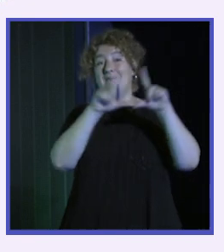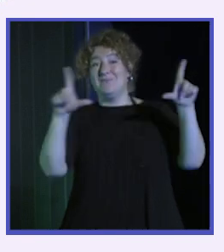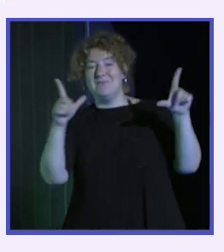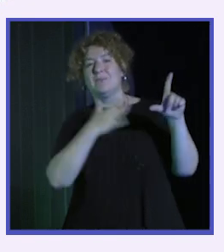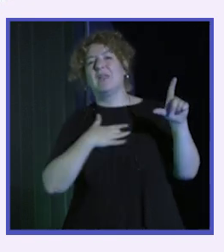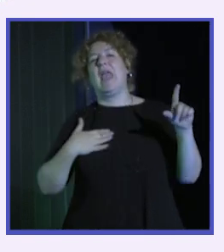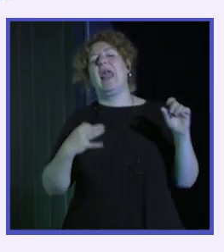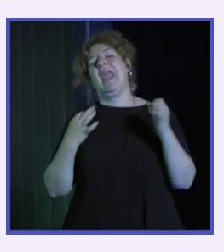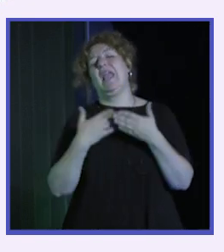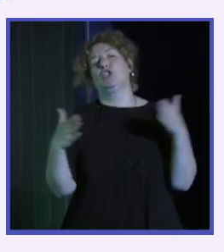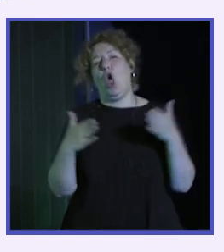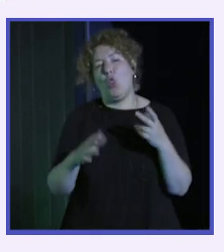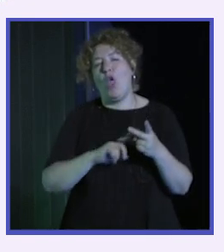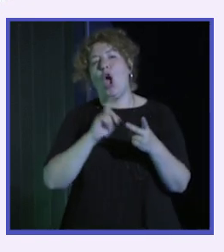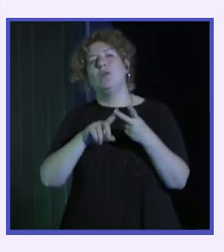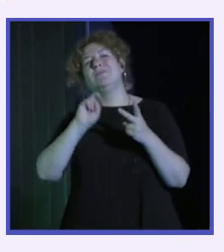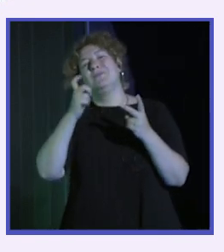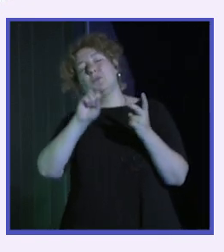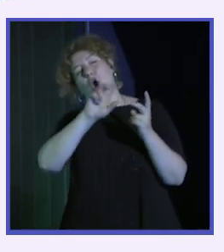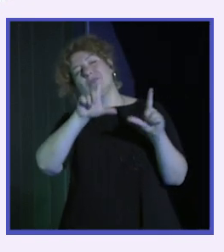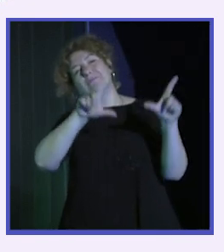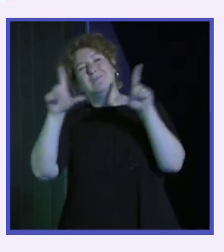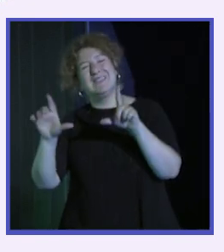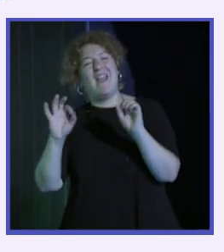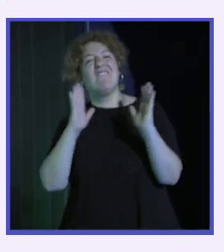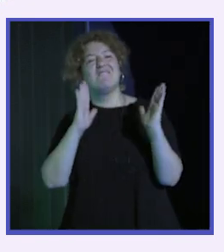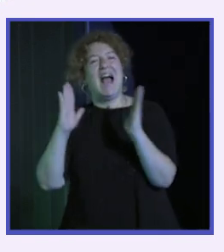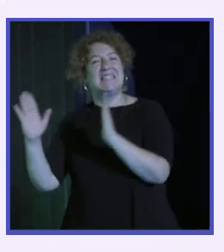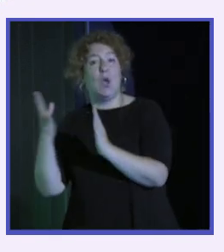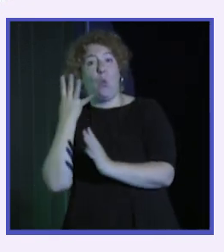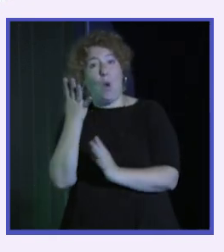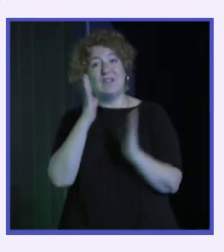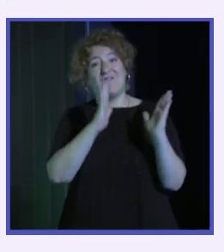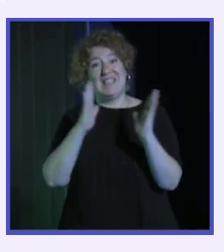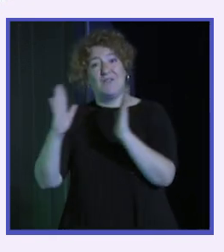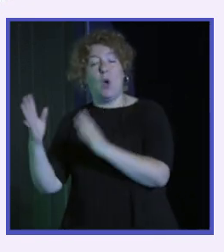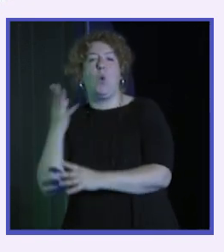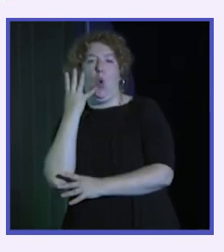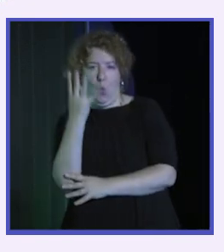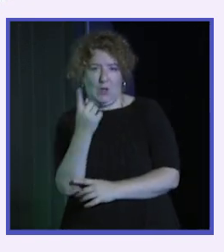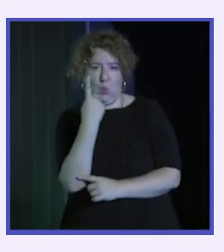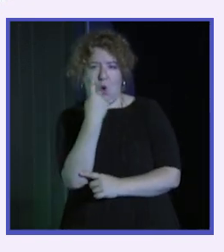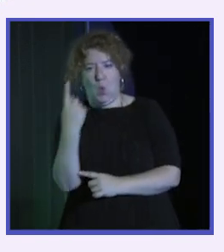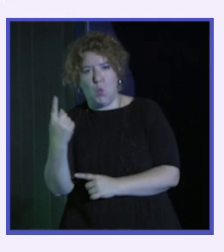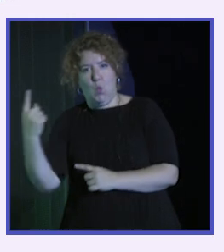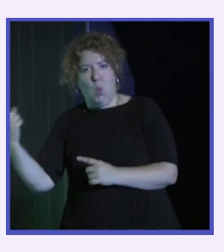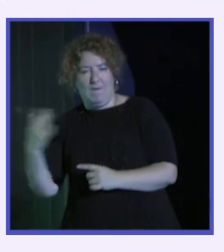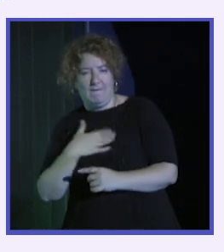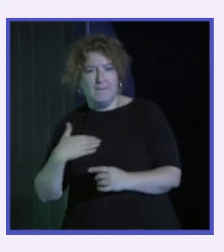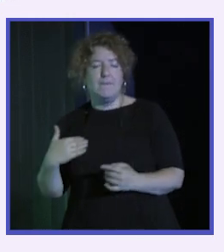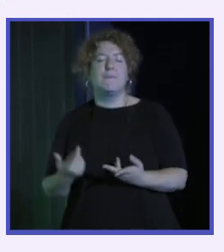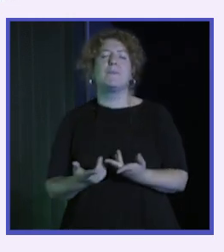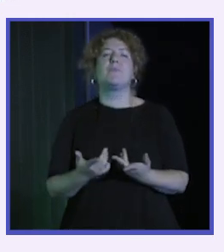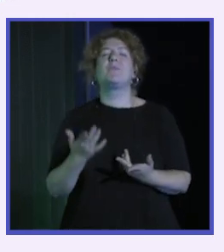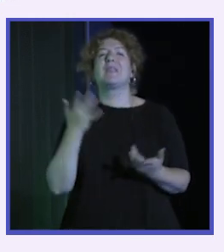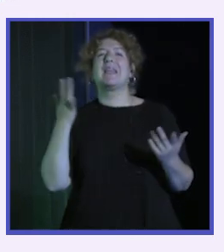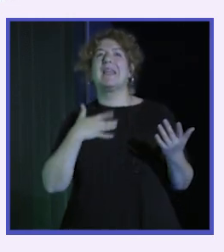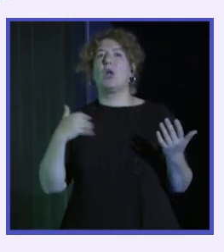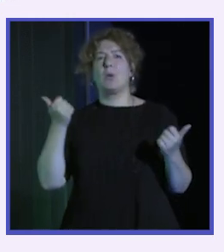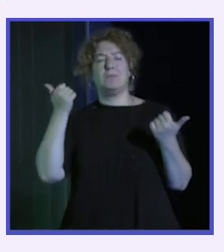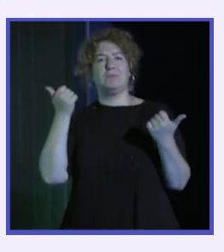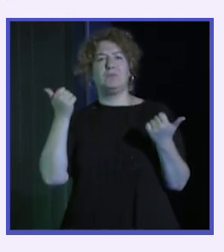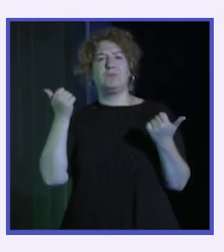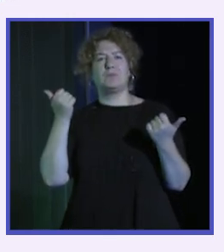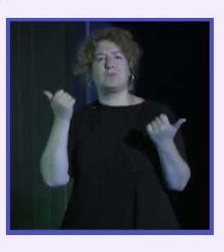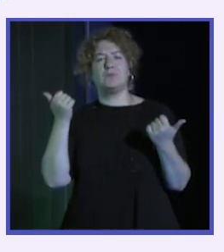ponme la introducción, luego ponme una slide por cada fase de las 4 que recordad que habíamos puesto antes. Le estoy pidiendo que me interactúe